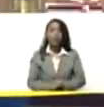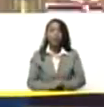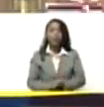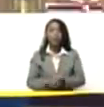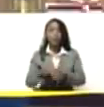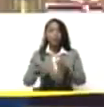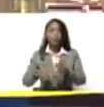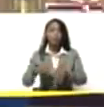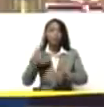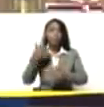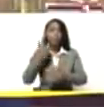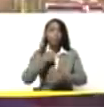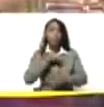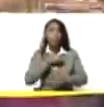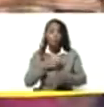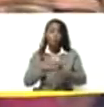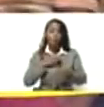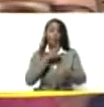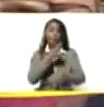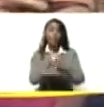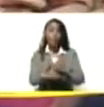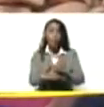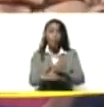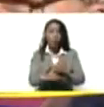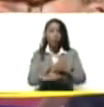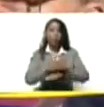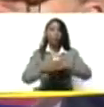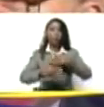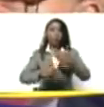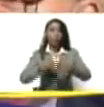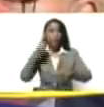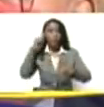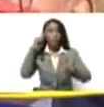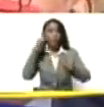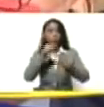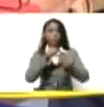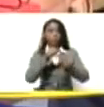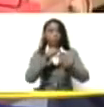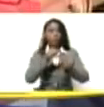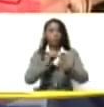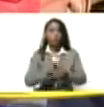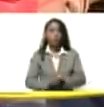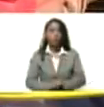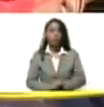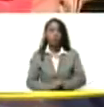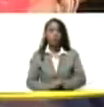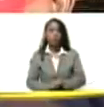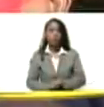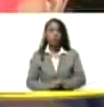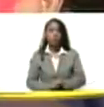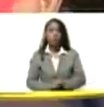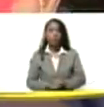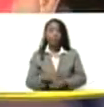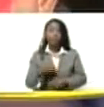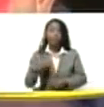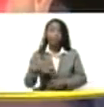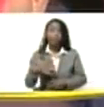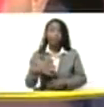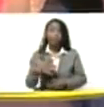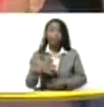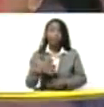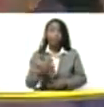hemos pasado de una etapa de resistencia dura a una etapa de recuperación y de allí debemos